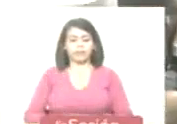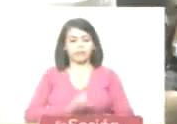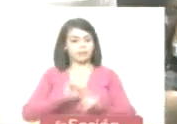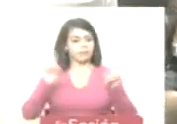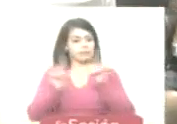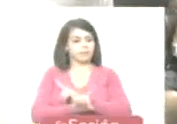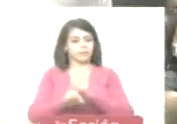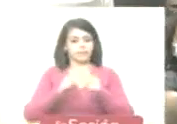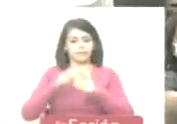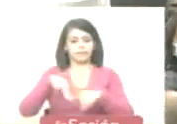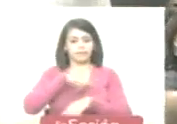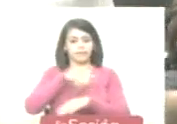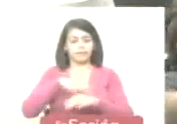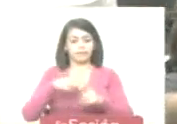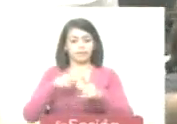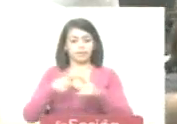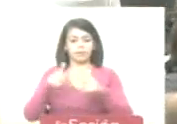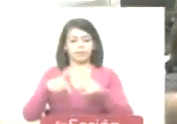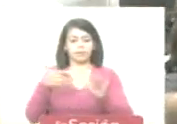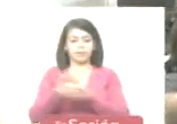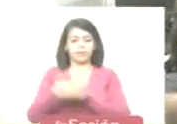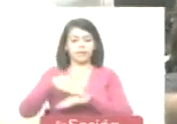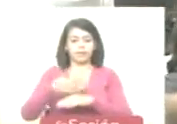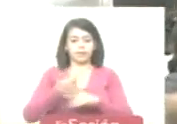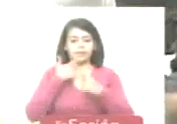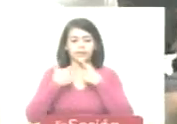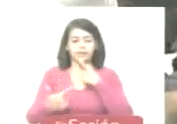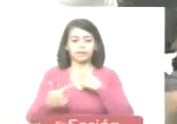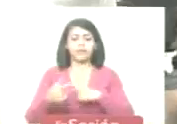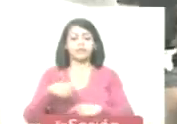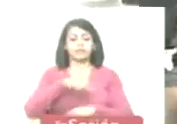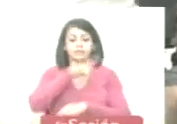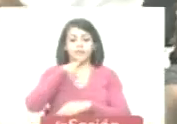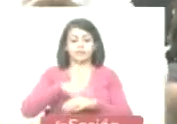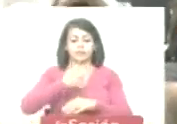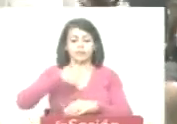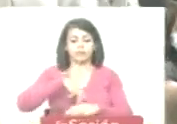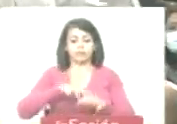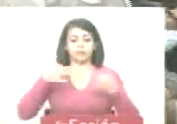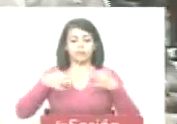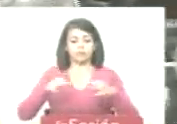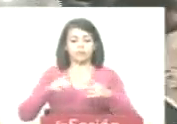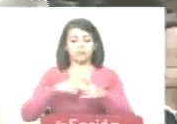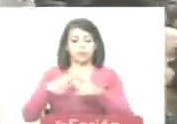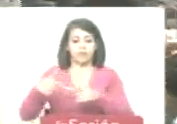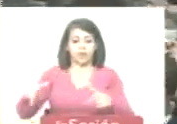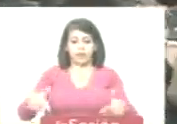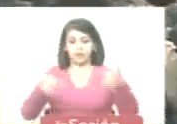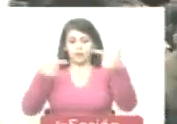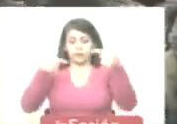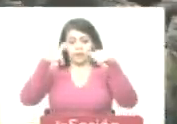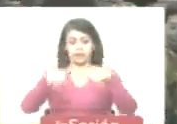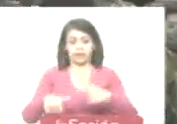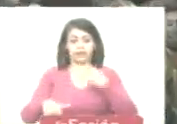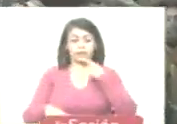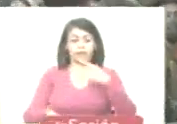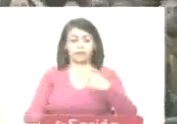la naturaleza de nuestra lucha y tampoco la naturaleza de nuestros enemigos. Y también lo tenemos que decir acá,